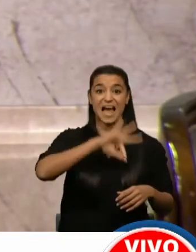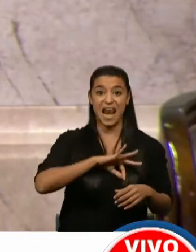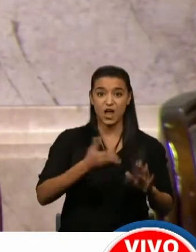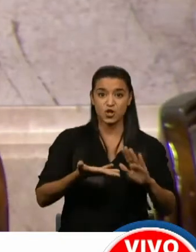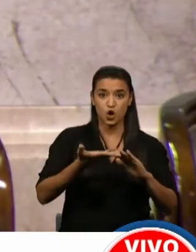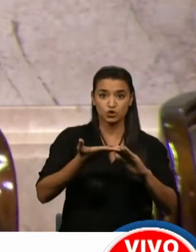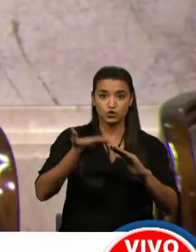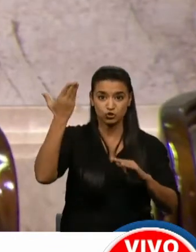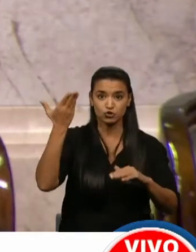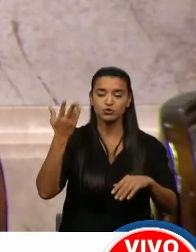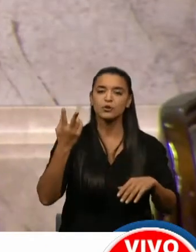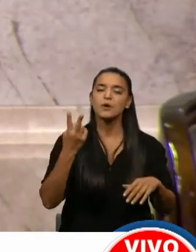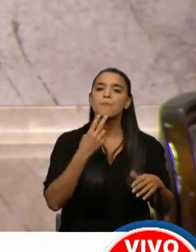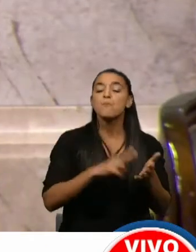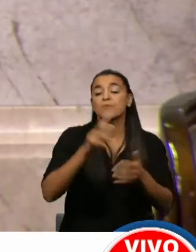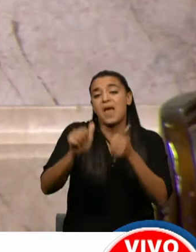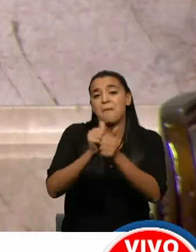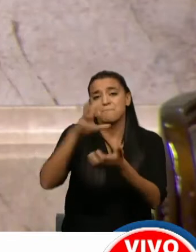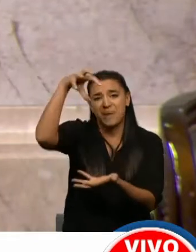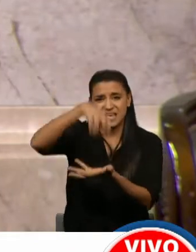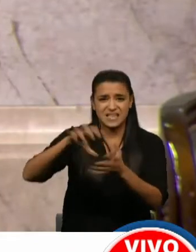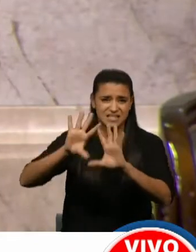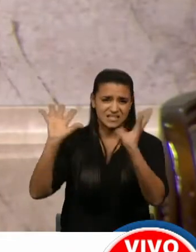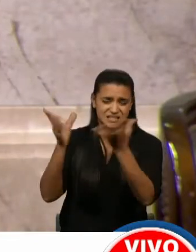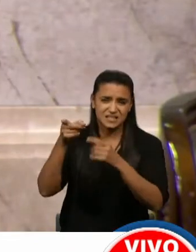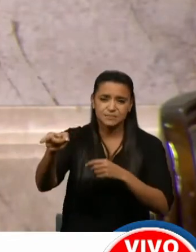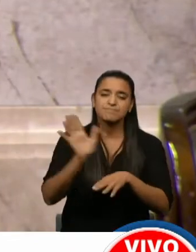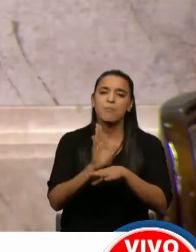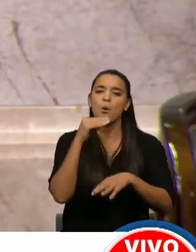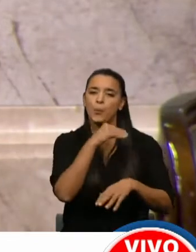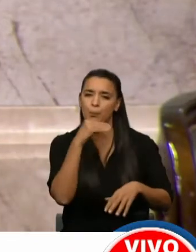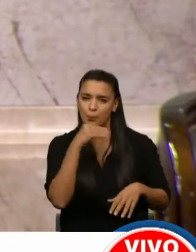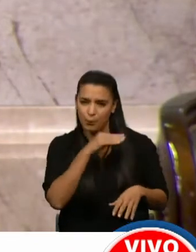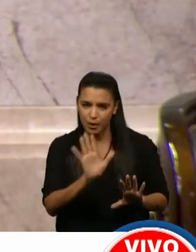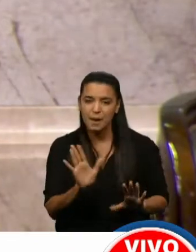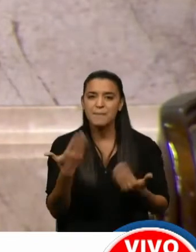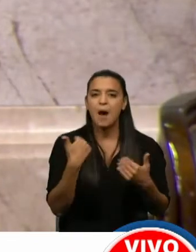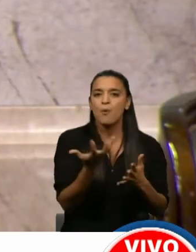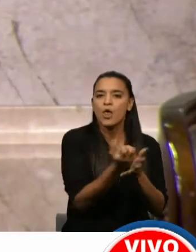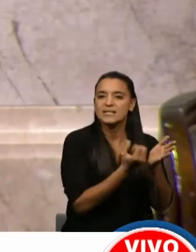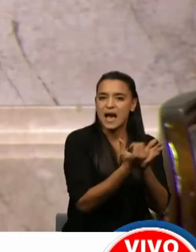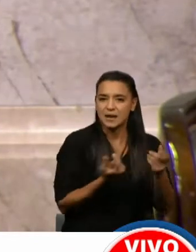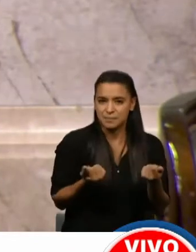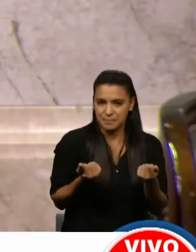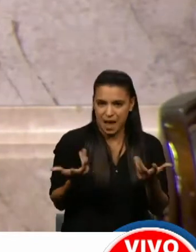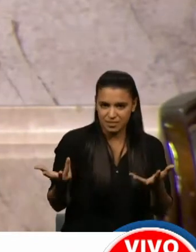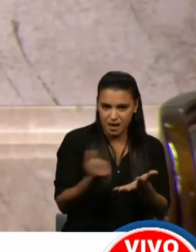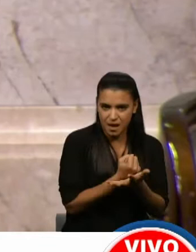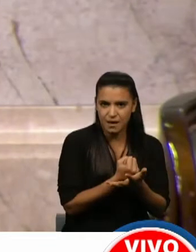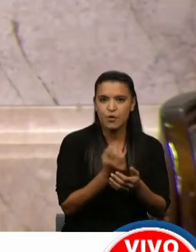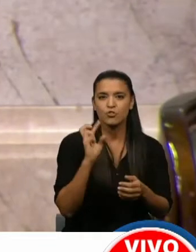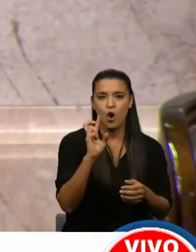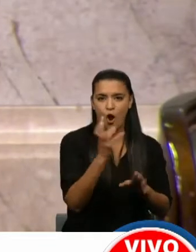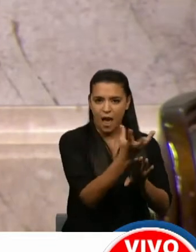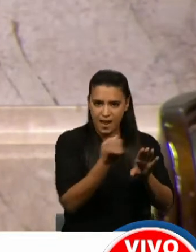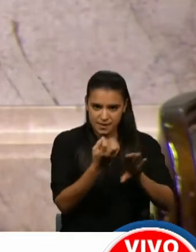que generalmente las empresas multinacionales disfrazaban para sacar divisas. Esto